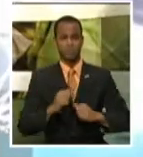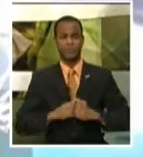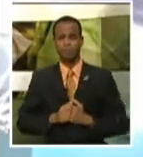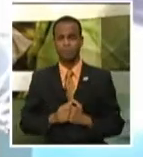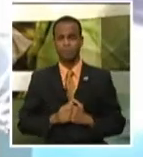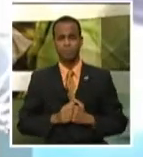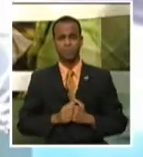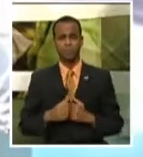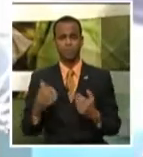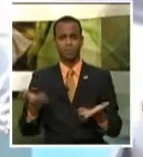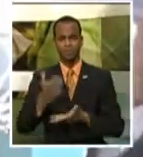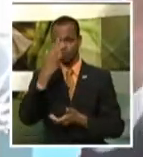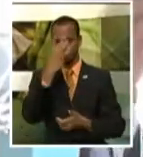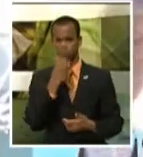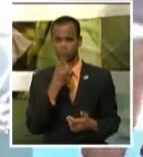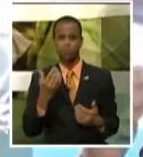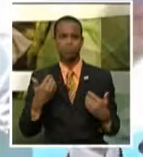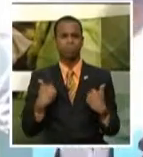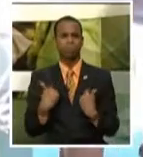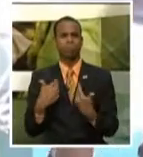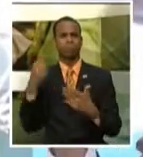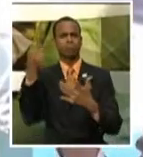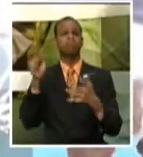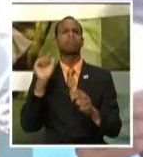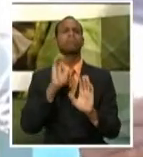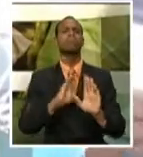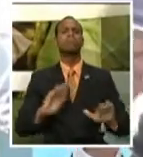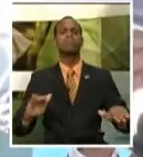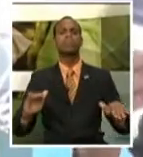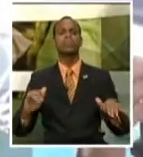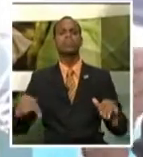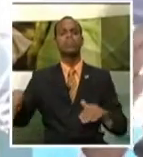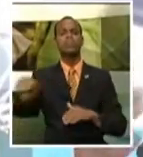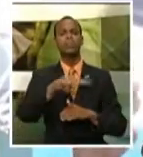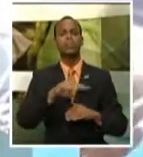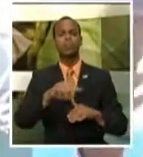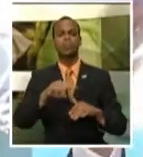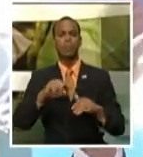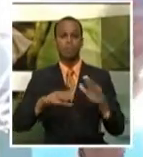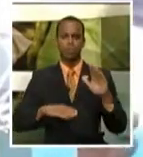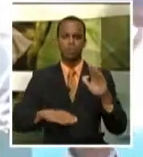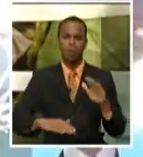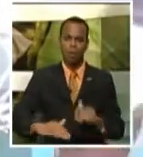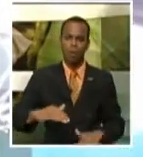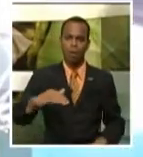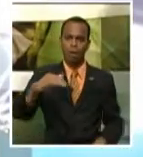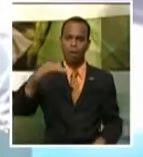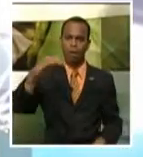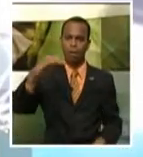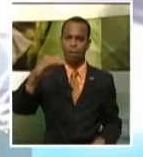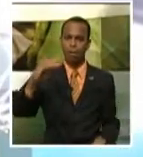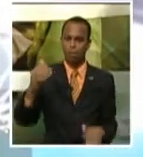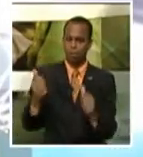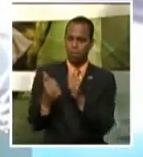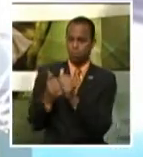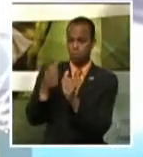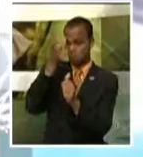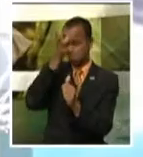Tenemos en la República Dominicana cantidad de niños que están creciendo sin un referente